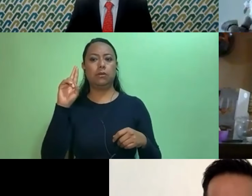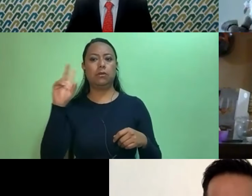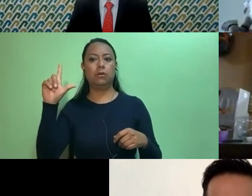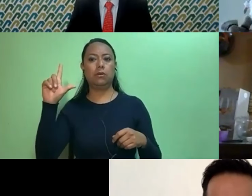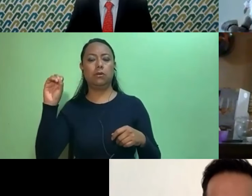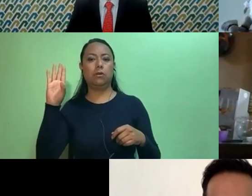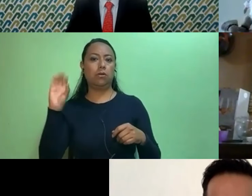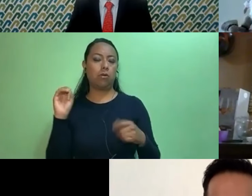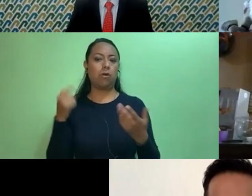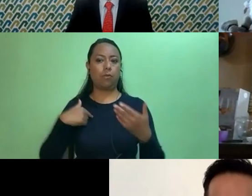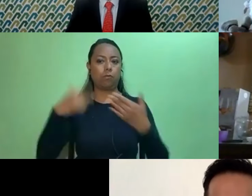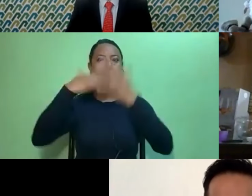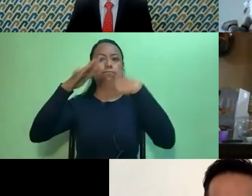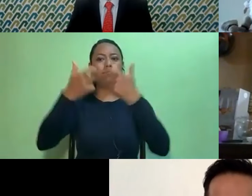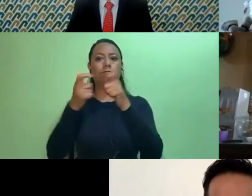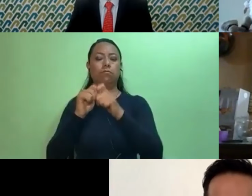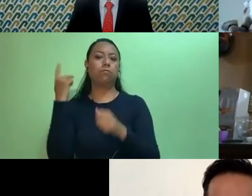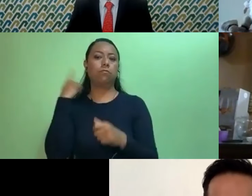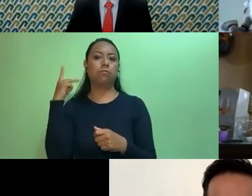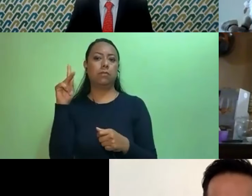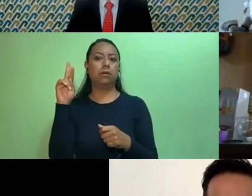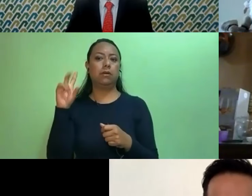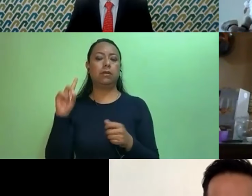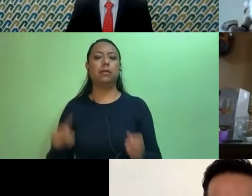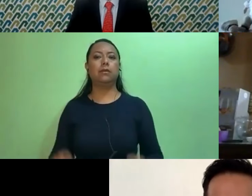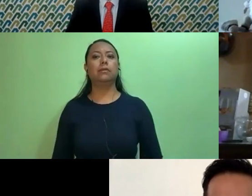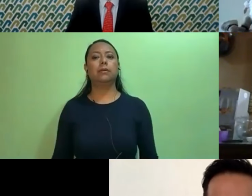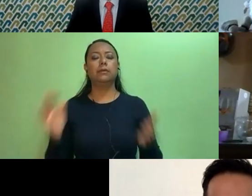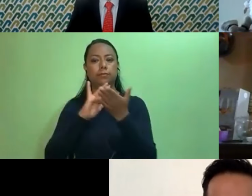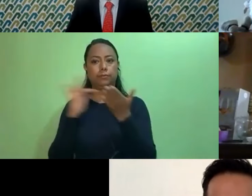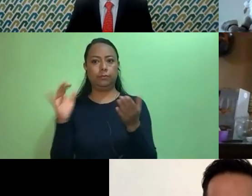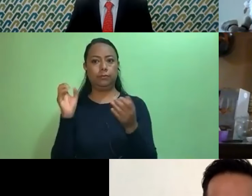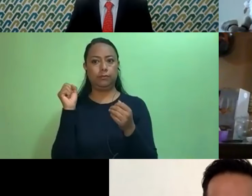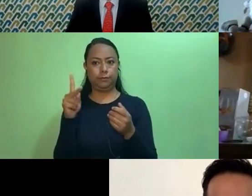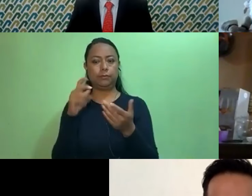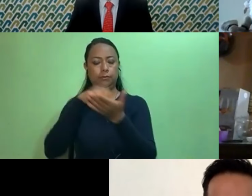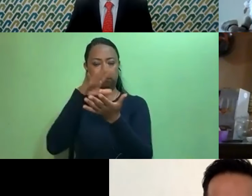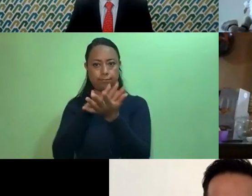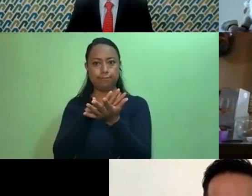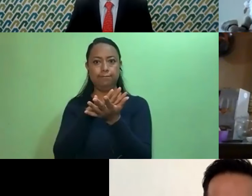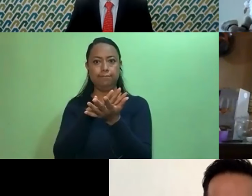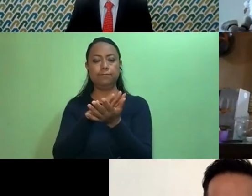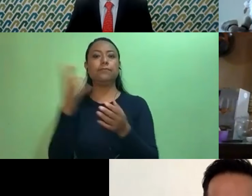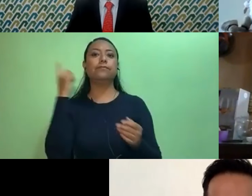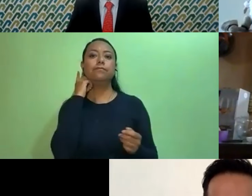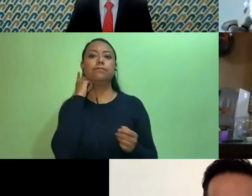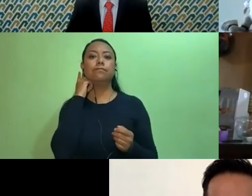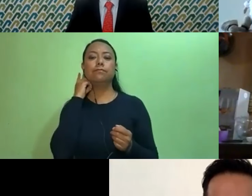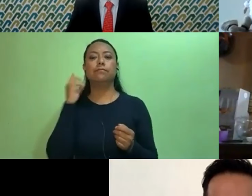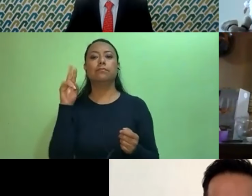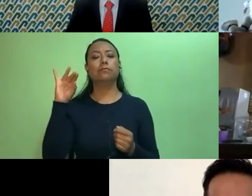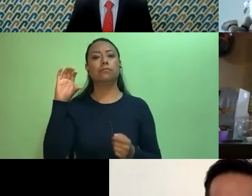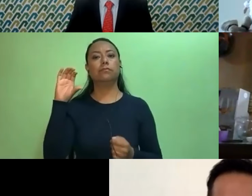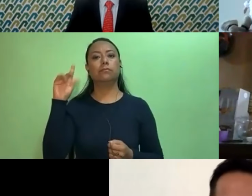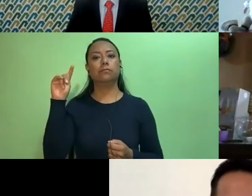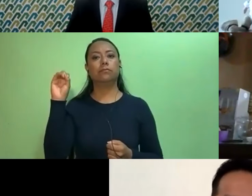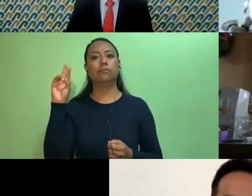en mi enlace para el micrófono. Gracias. Ok, queda apuntado entonces el diputado Víctor Hugo